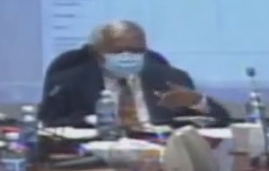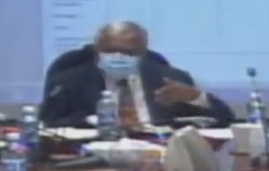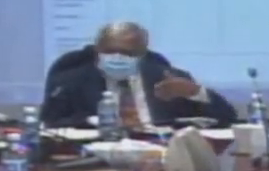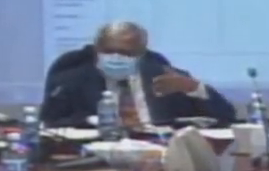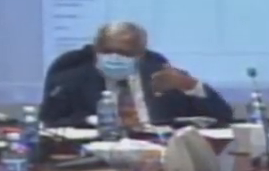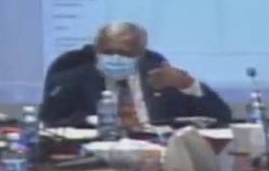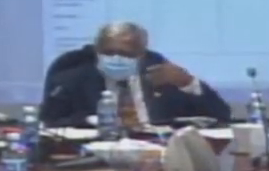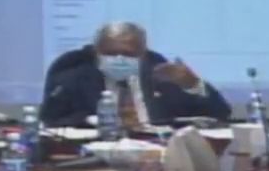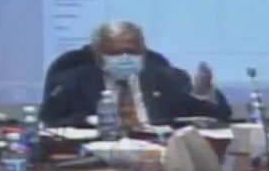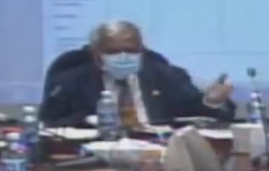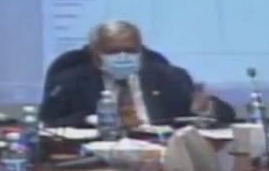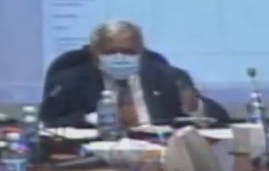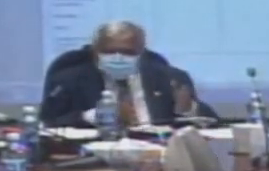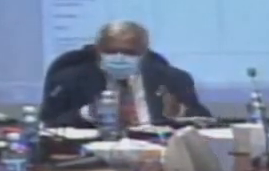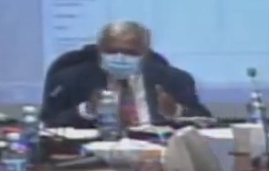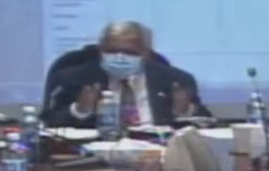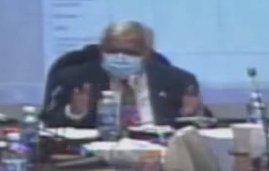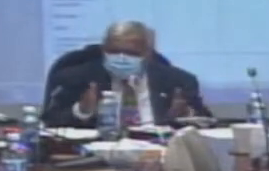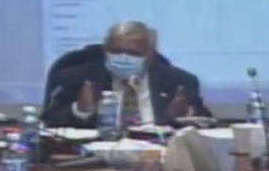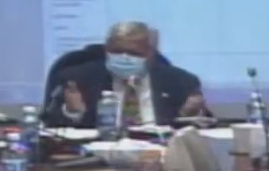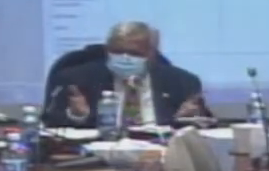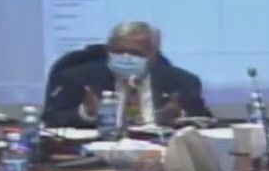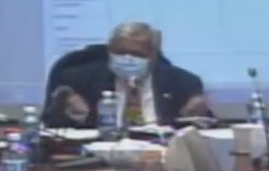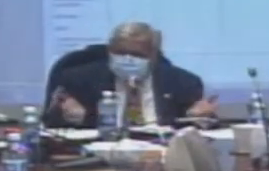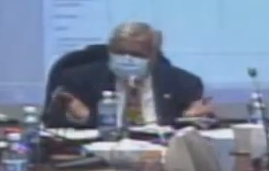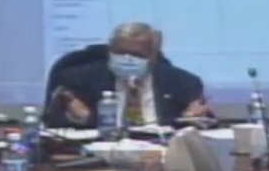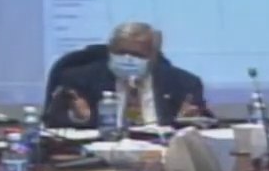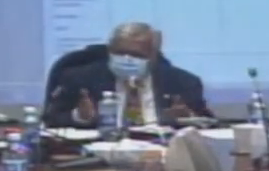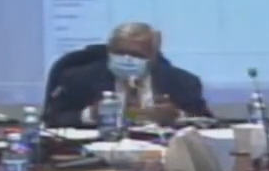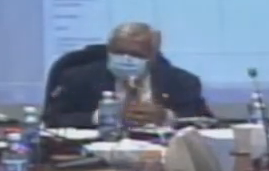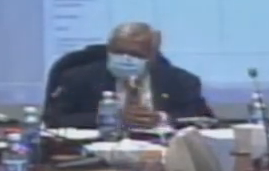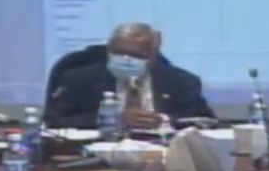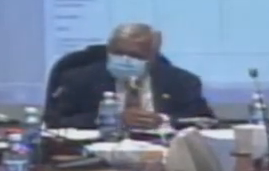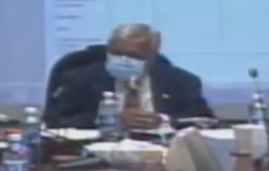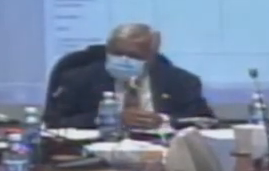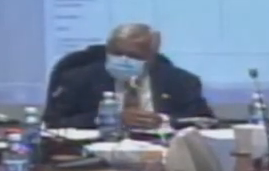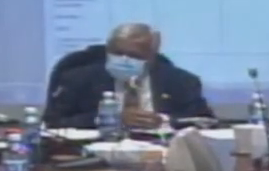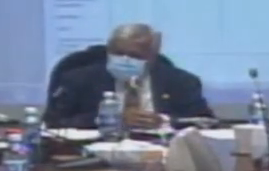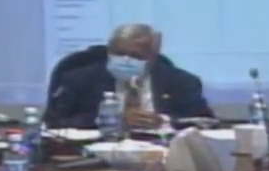FESPAD, está todas las organizaciones, FUSADES,